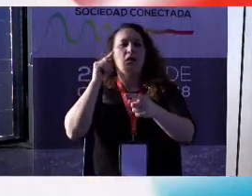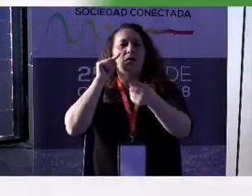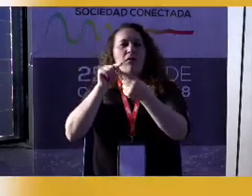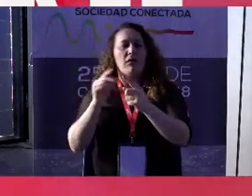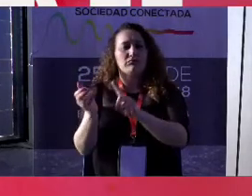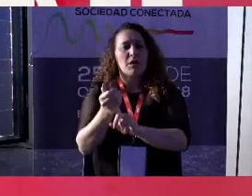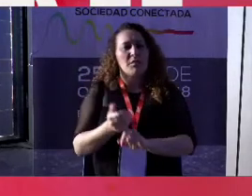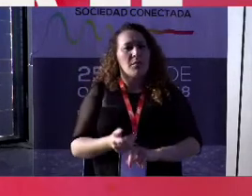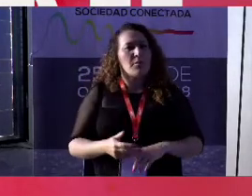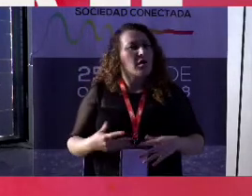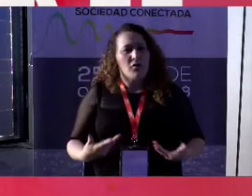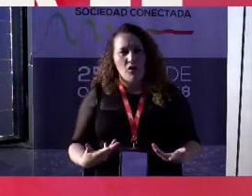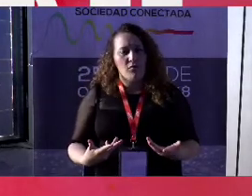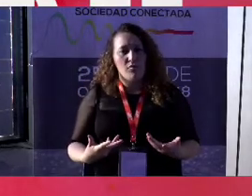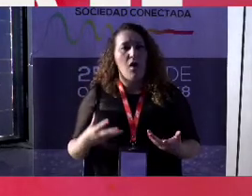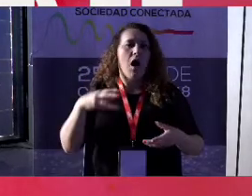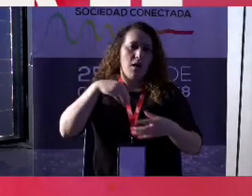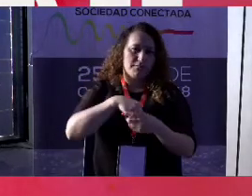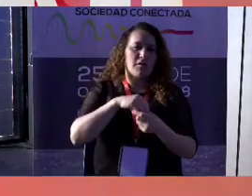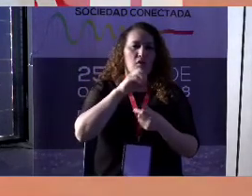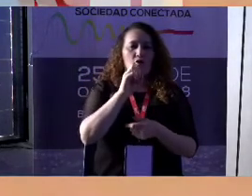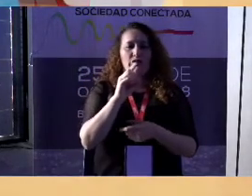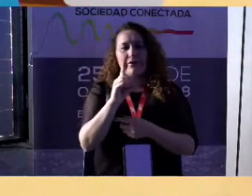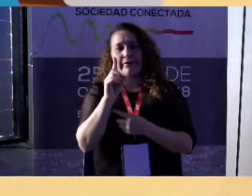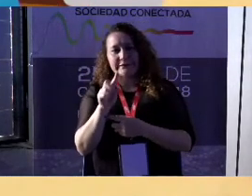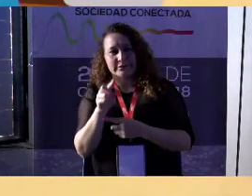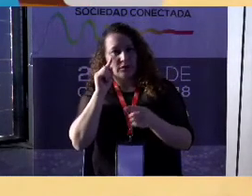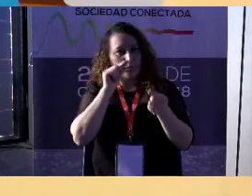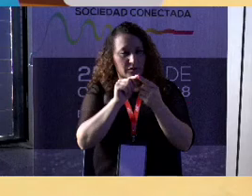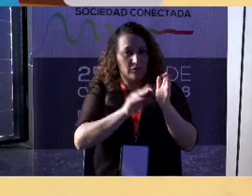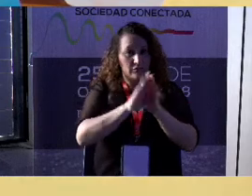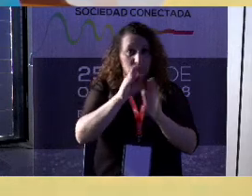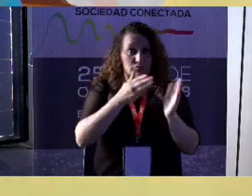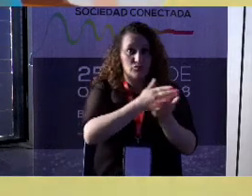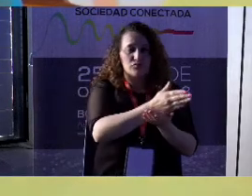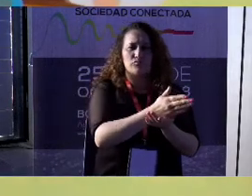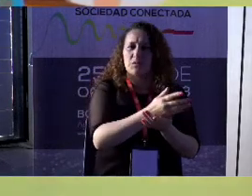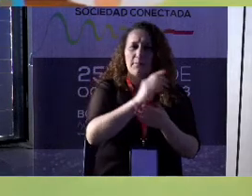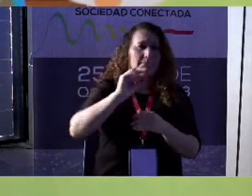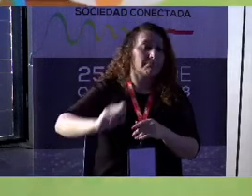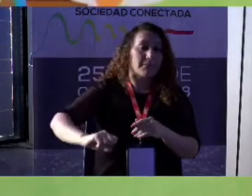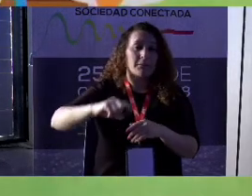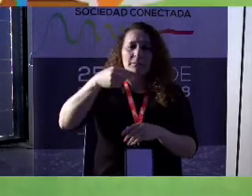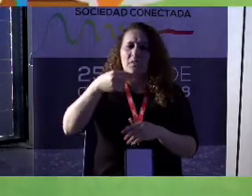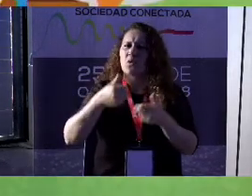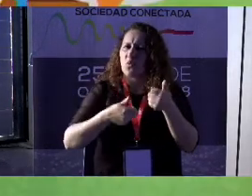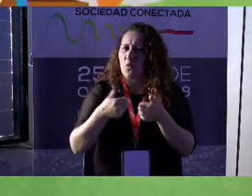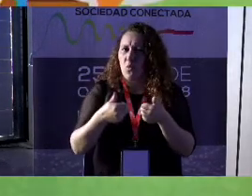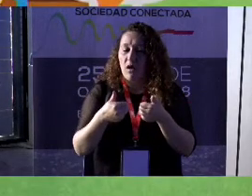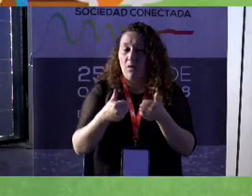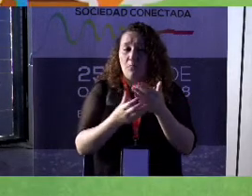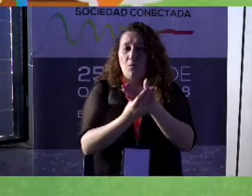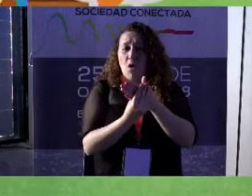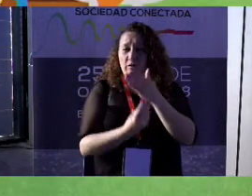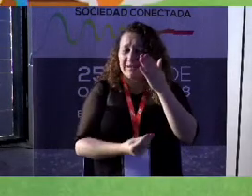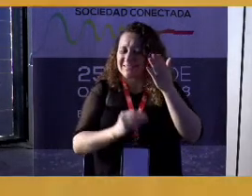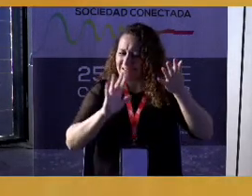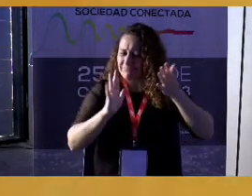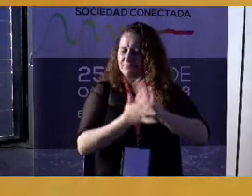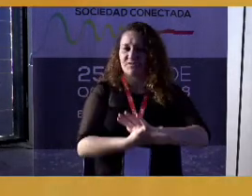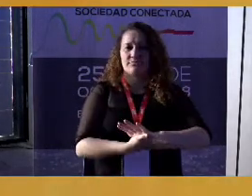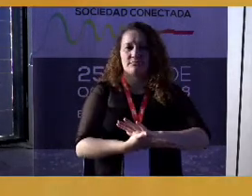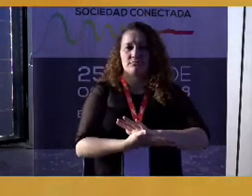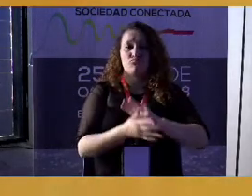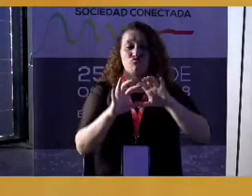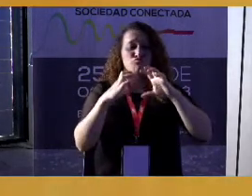siguientes uno fin de la pobreza poner fin a la pobreza en todas sus formas y en todo el mundo